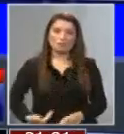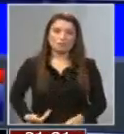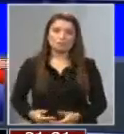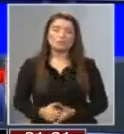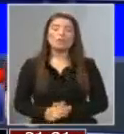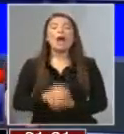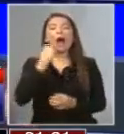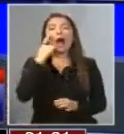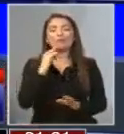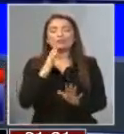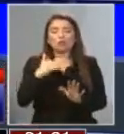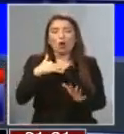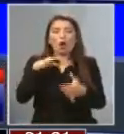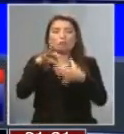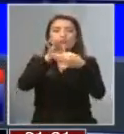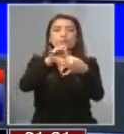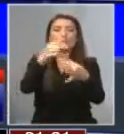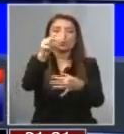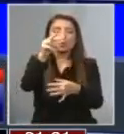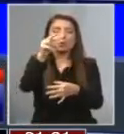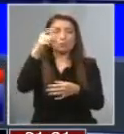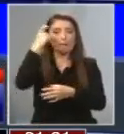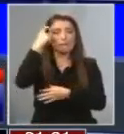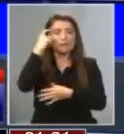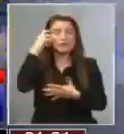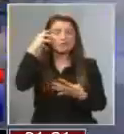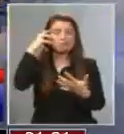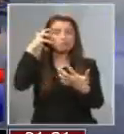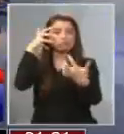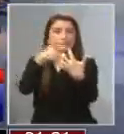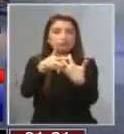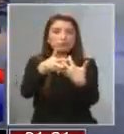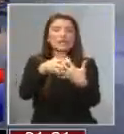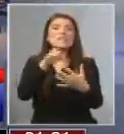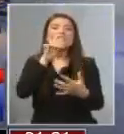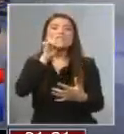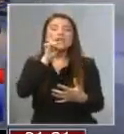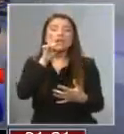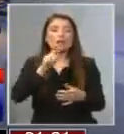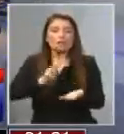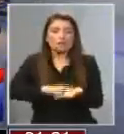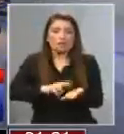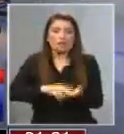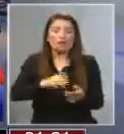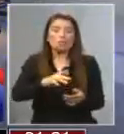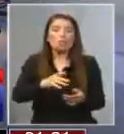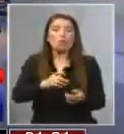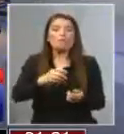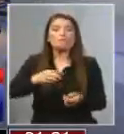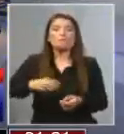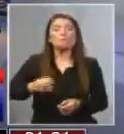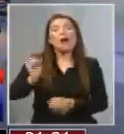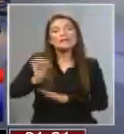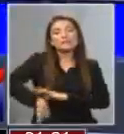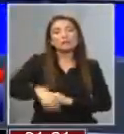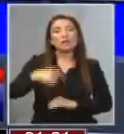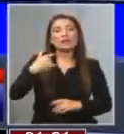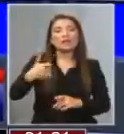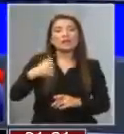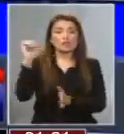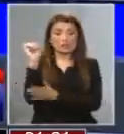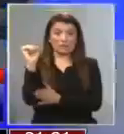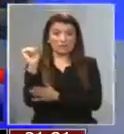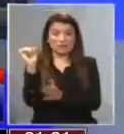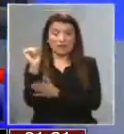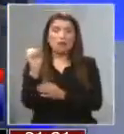apropio de tu pensamiento, en que indica que lo que busca es validarse ante la derecha más que ante la ciudadanía, es un proceso constituyente alejado de las